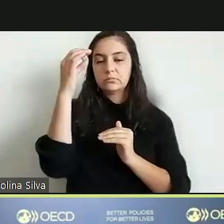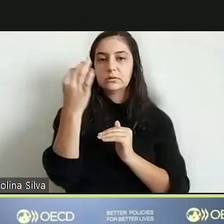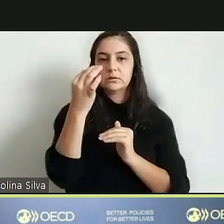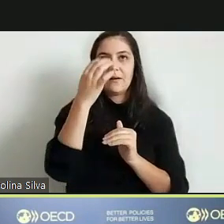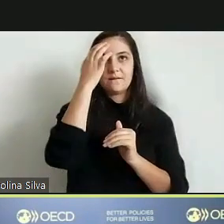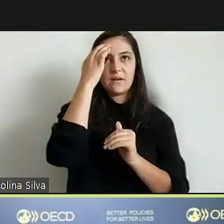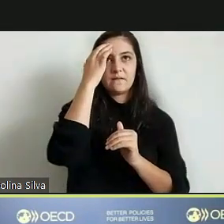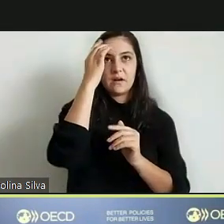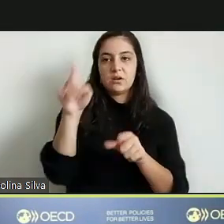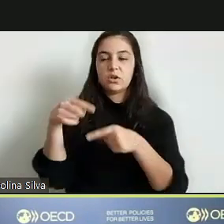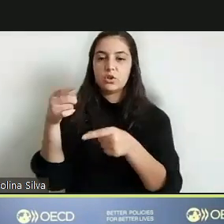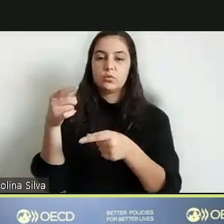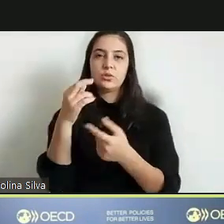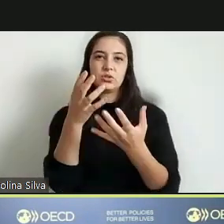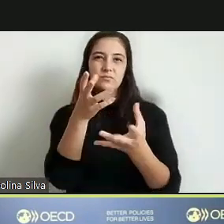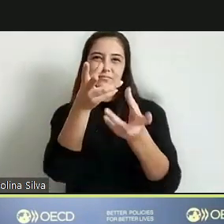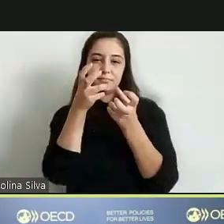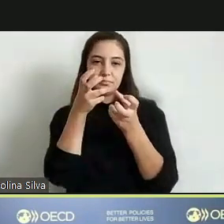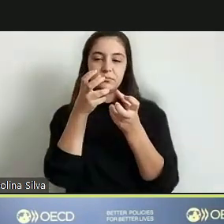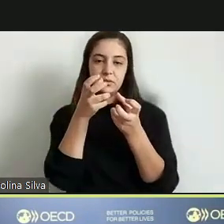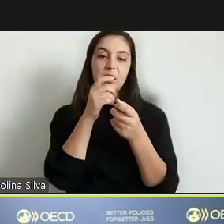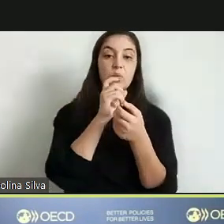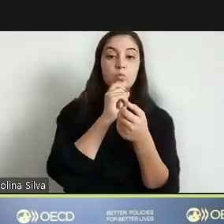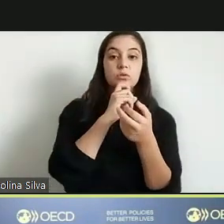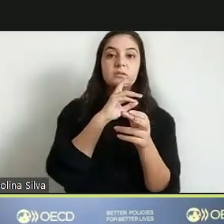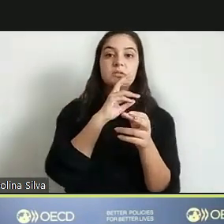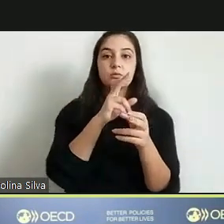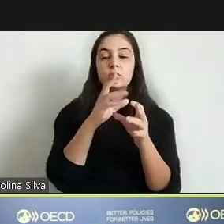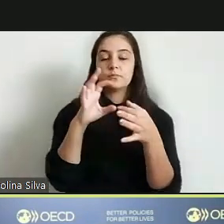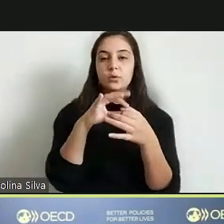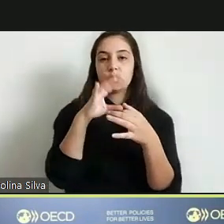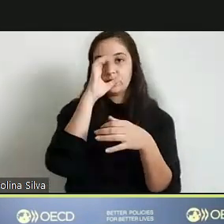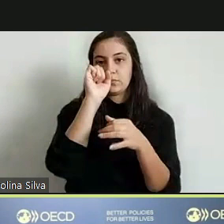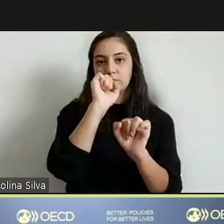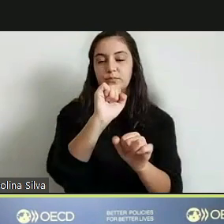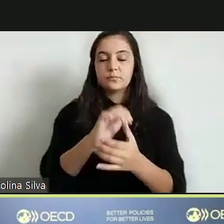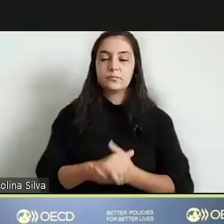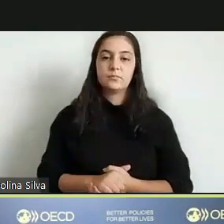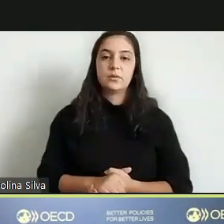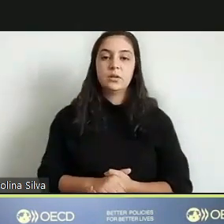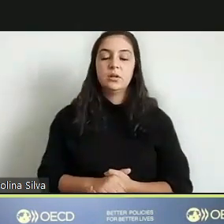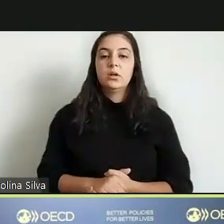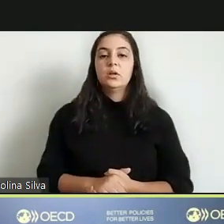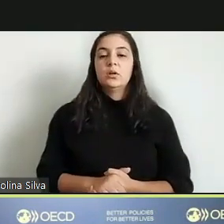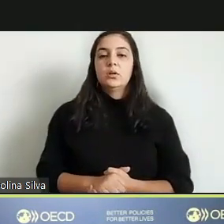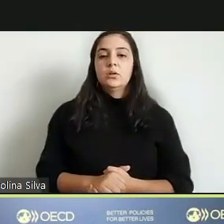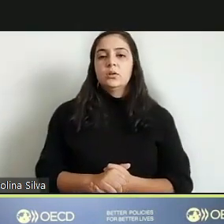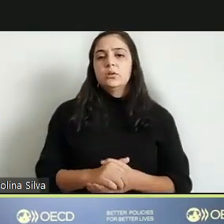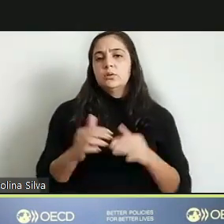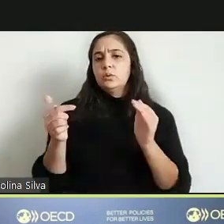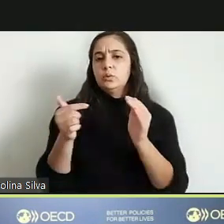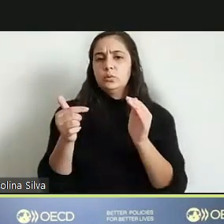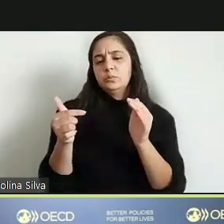expectativas y las percepciones en cuanto a la capacidad de respuesta de los gobiernos. Una minoría de la